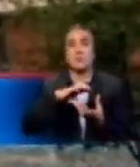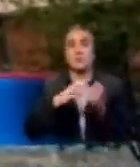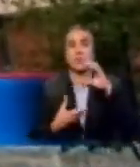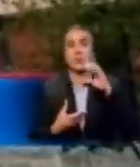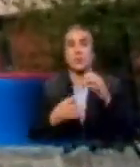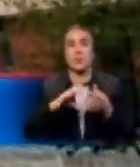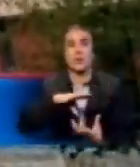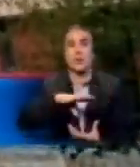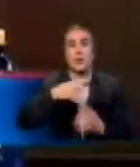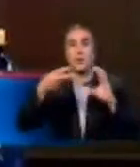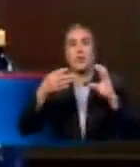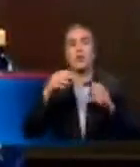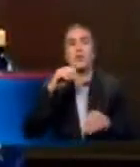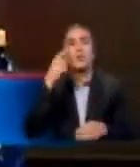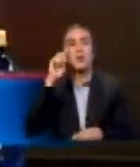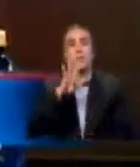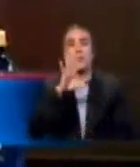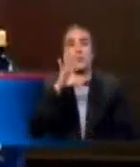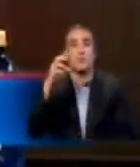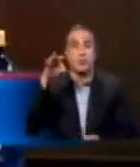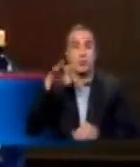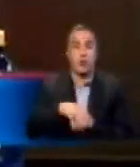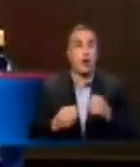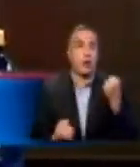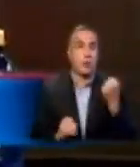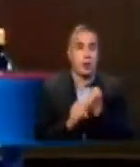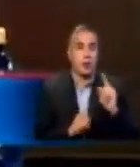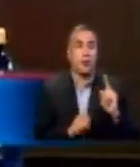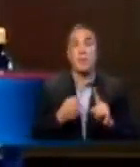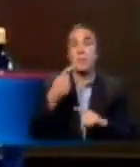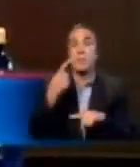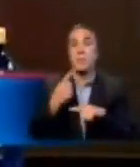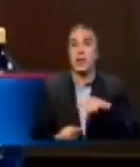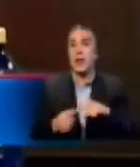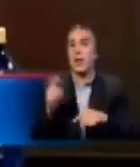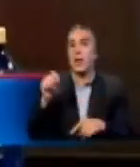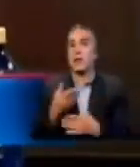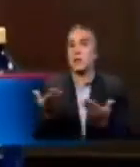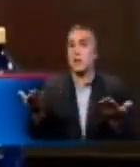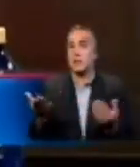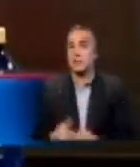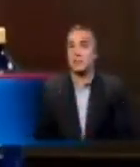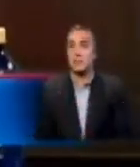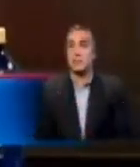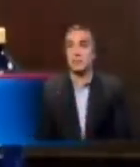pedido de destitución solo tuvo 45 votos a favor, la mitad de lo requerido.